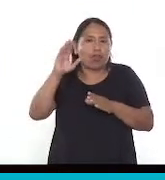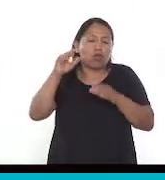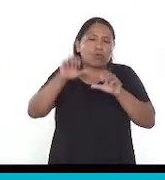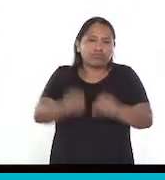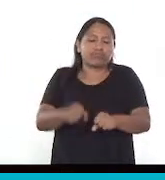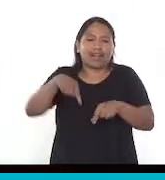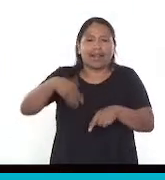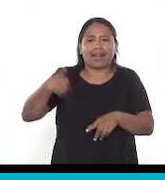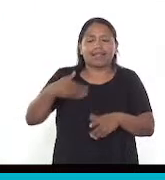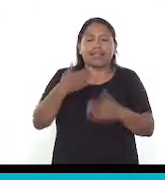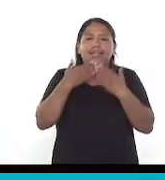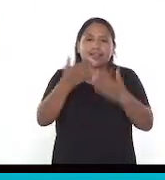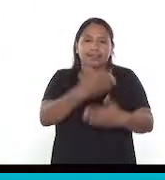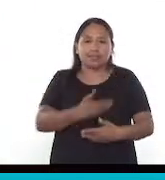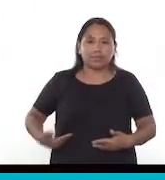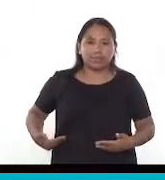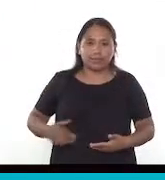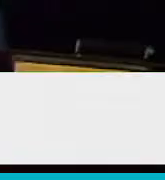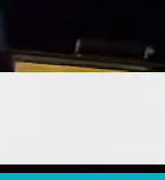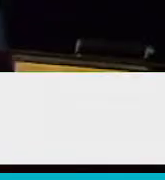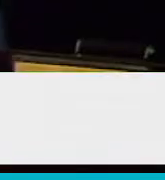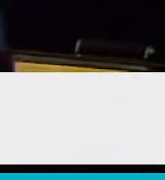argentina gracias señor presidente